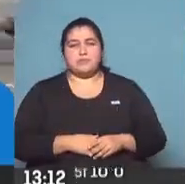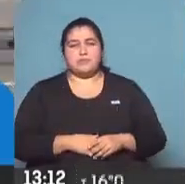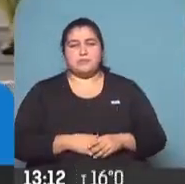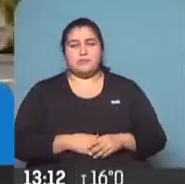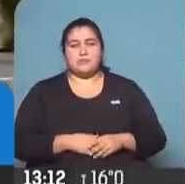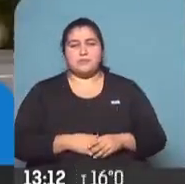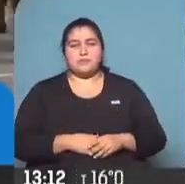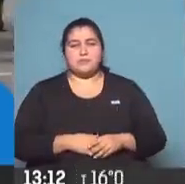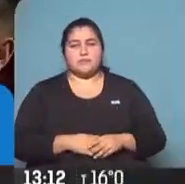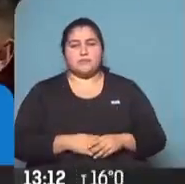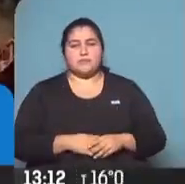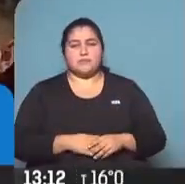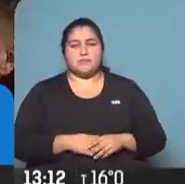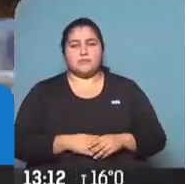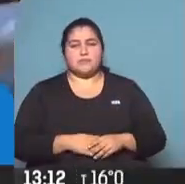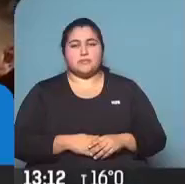i